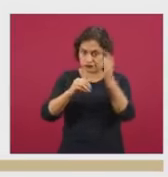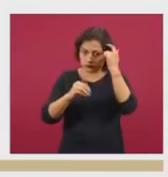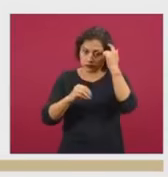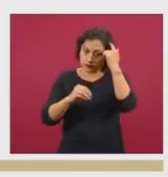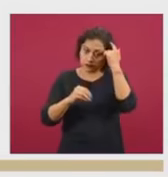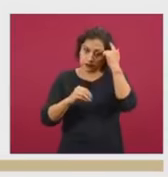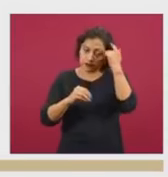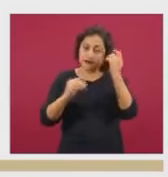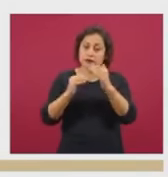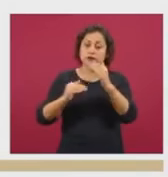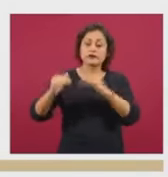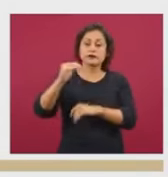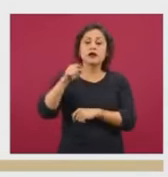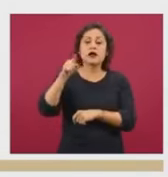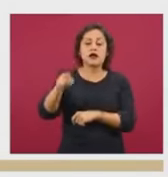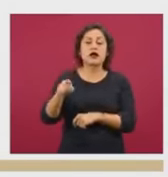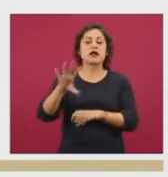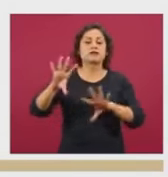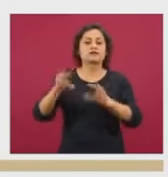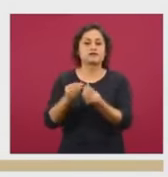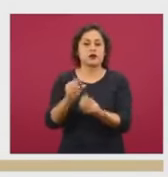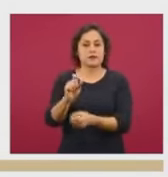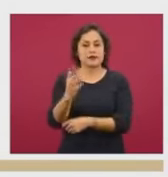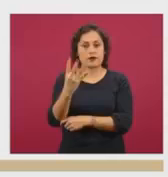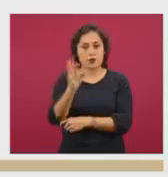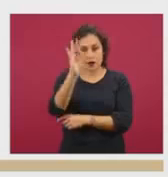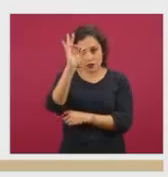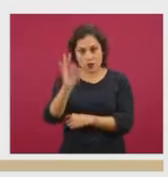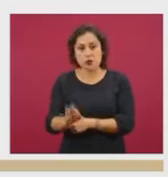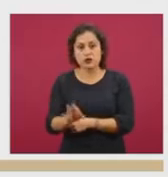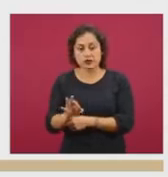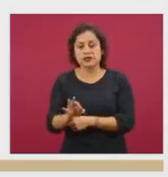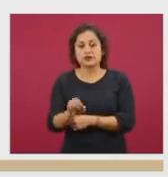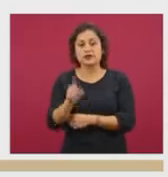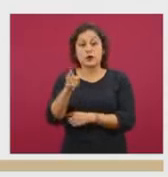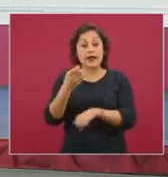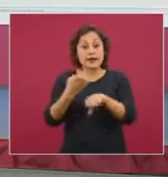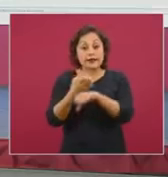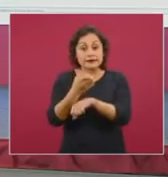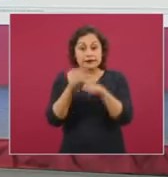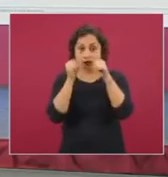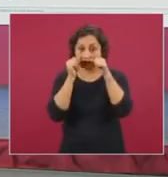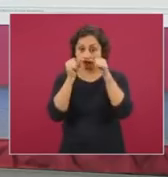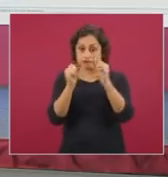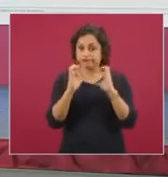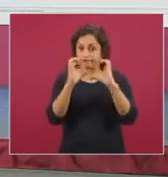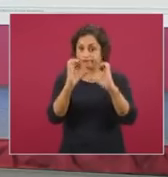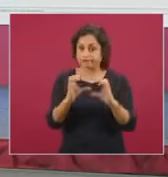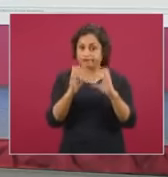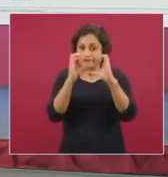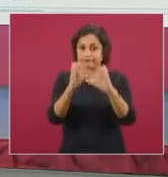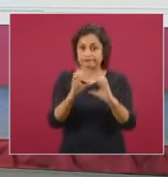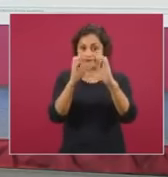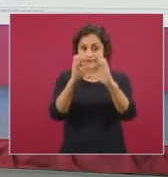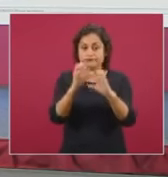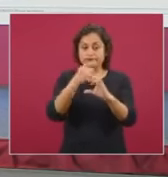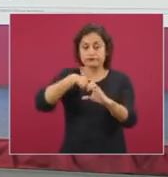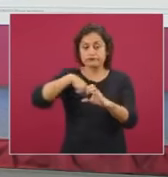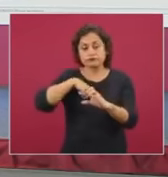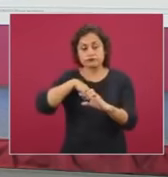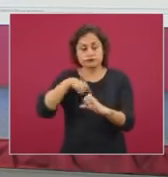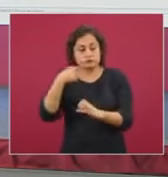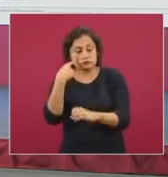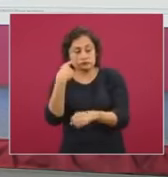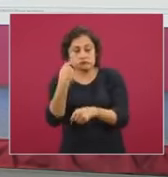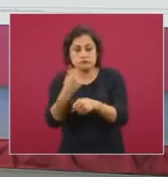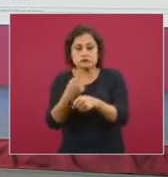acumulado del 24%, y son de esos estados que tenemos que ir viendo detenidamente o con enfoque para ver la